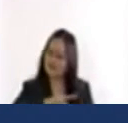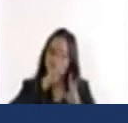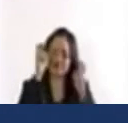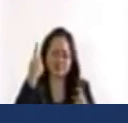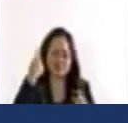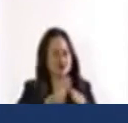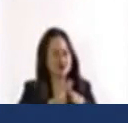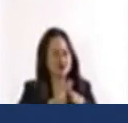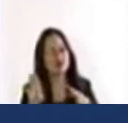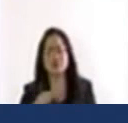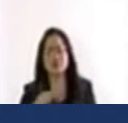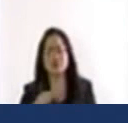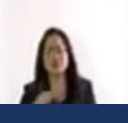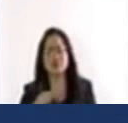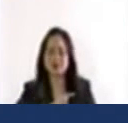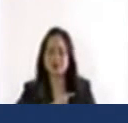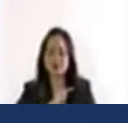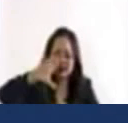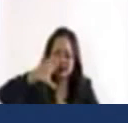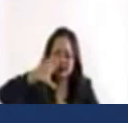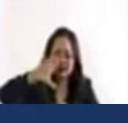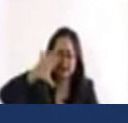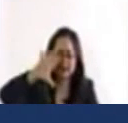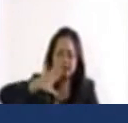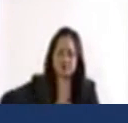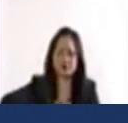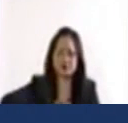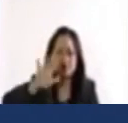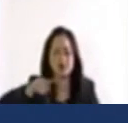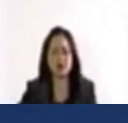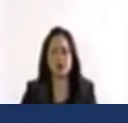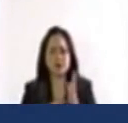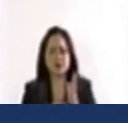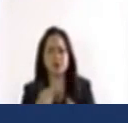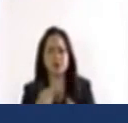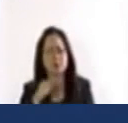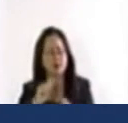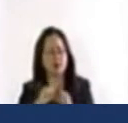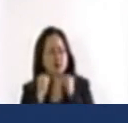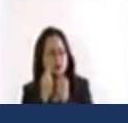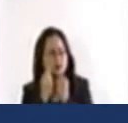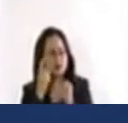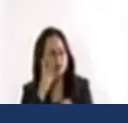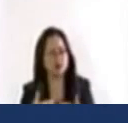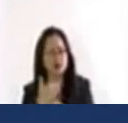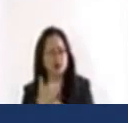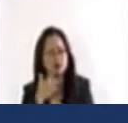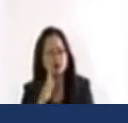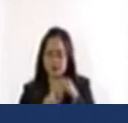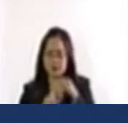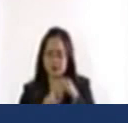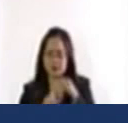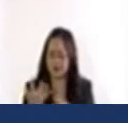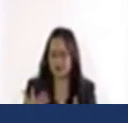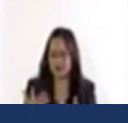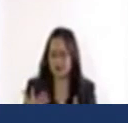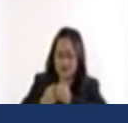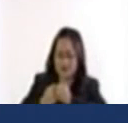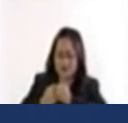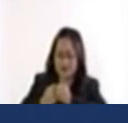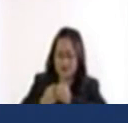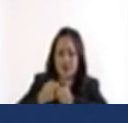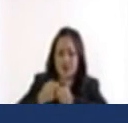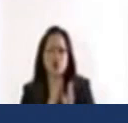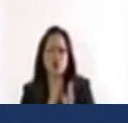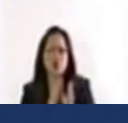un organismo descentralizado que se va a crear y que tendrá, entre otras funciones, si quieres de esas hablamos después, entre